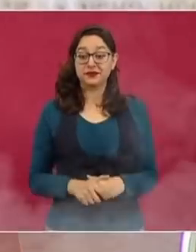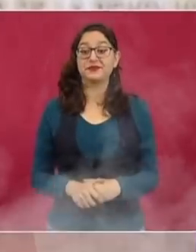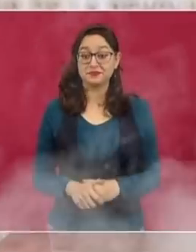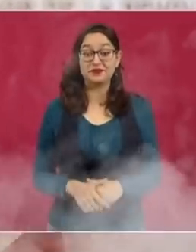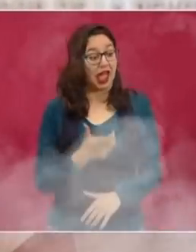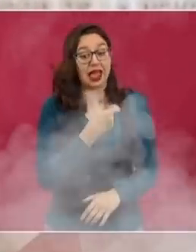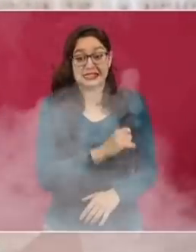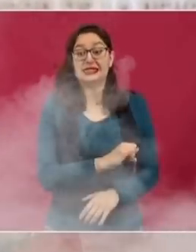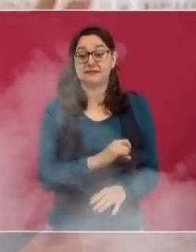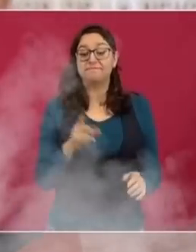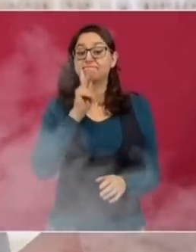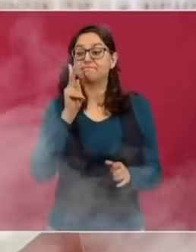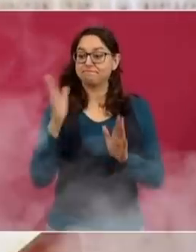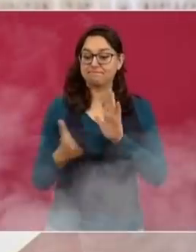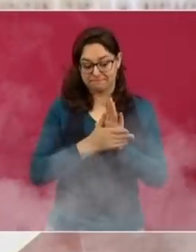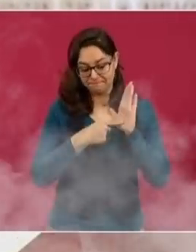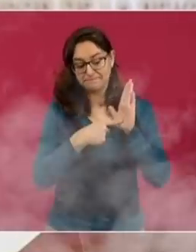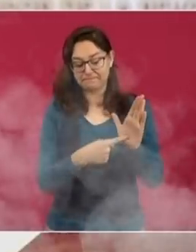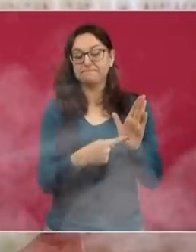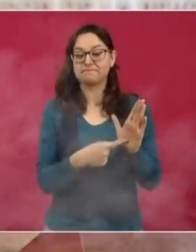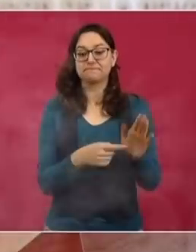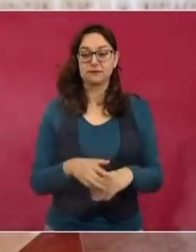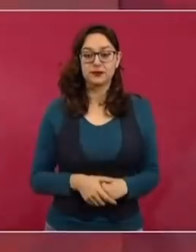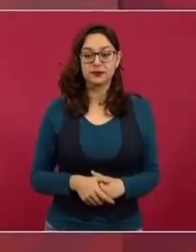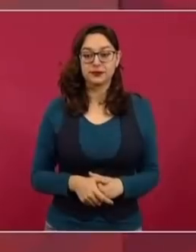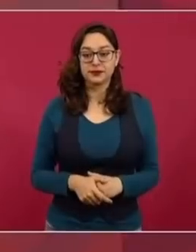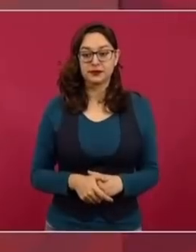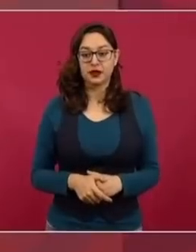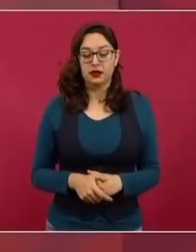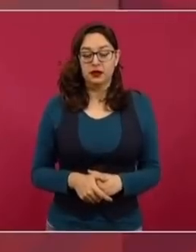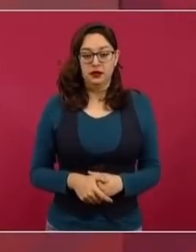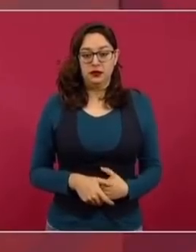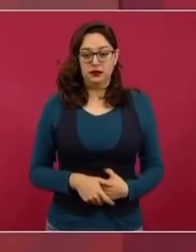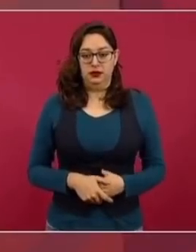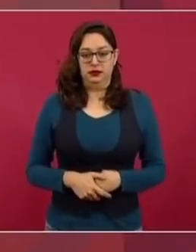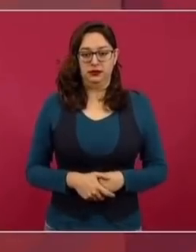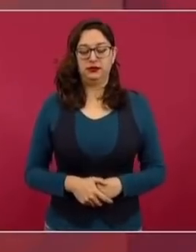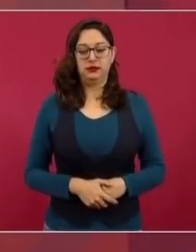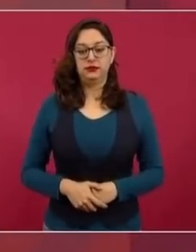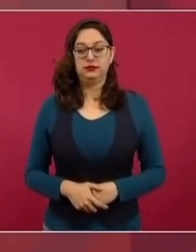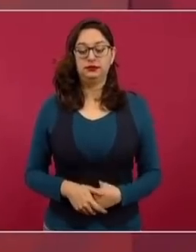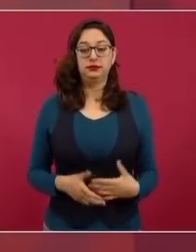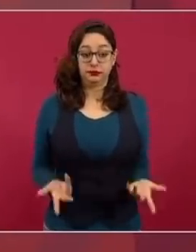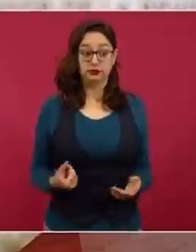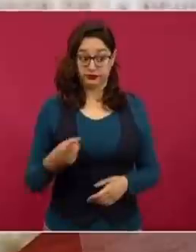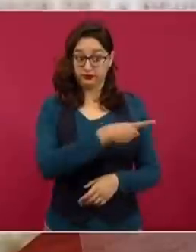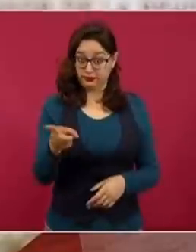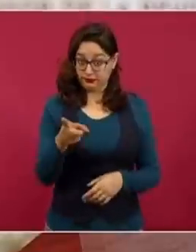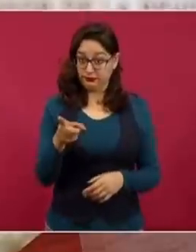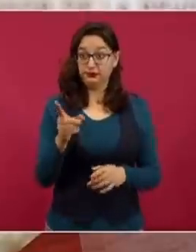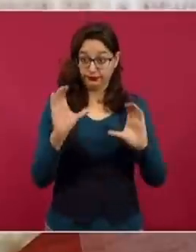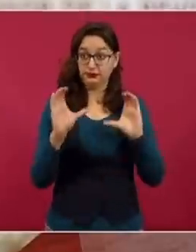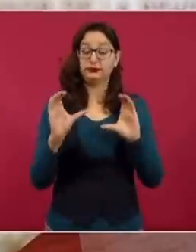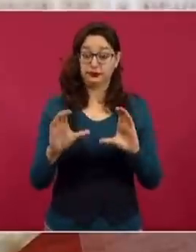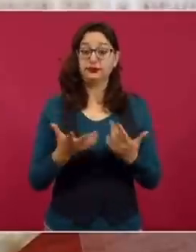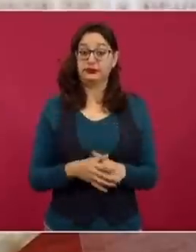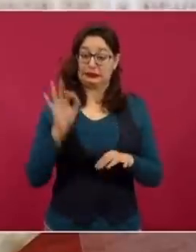estrategia mediática de golpearlos. Entonces, no se dejen ustedes, ¿eh?, porque